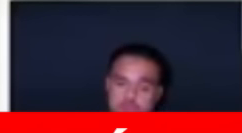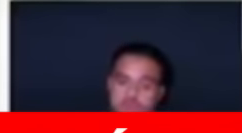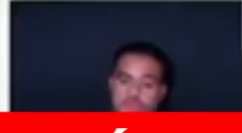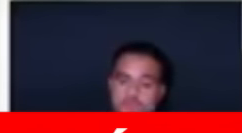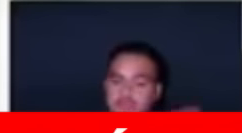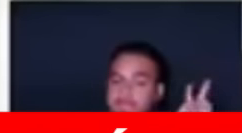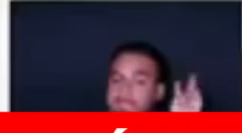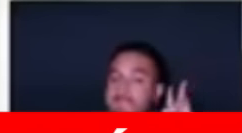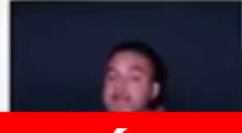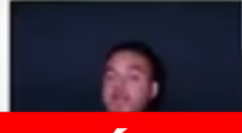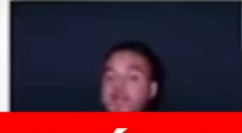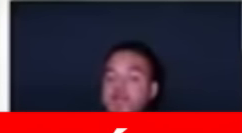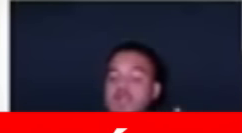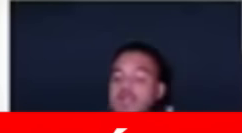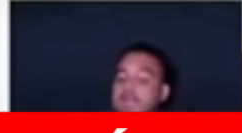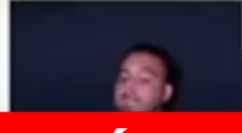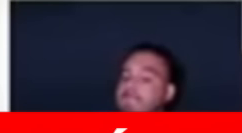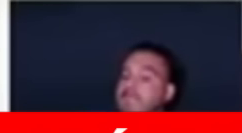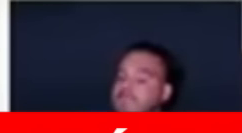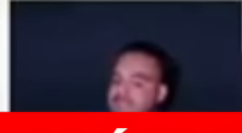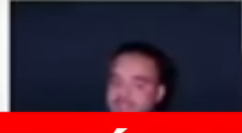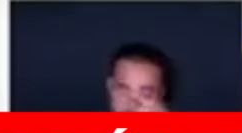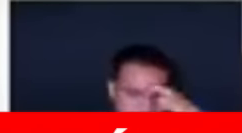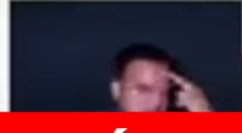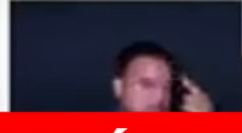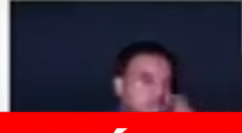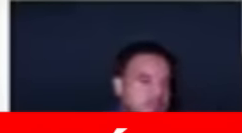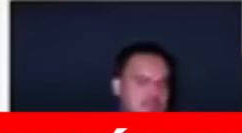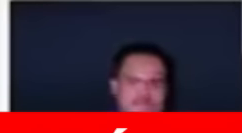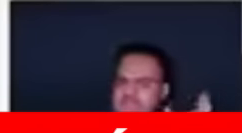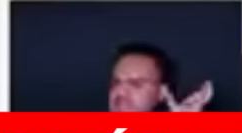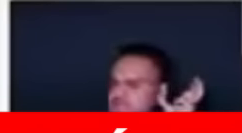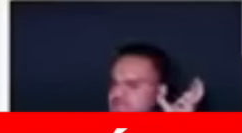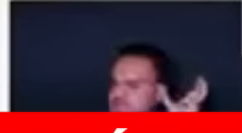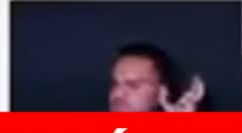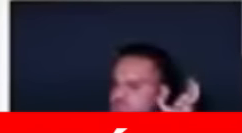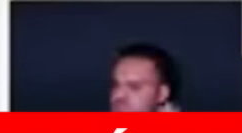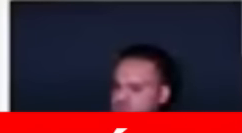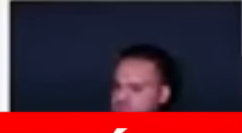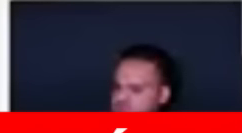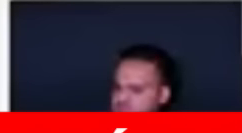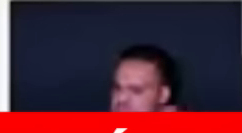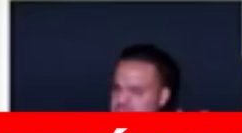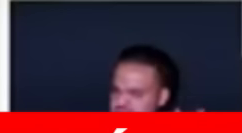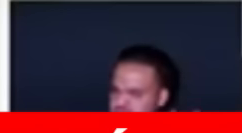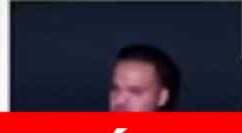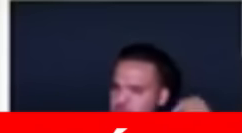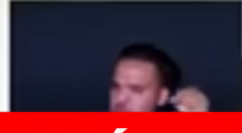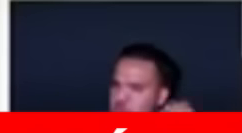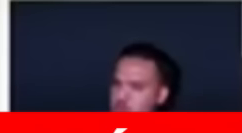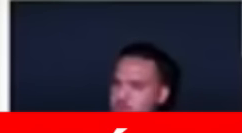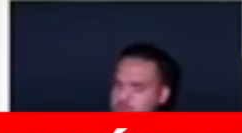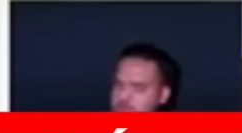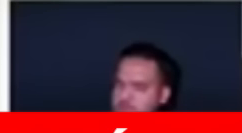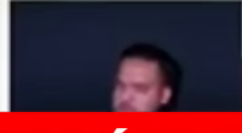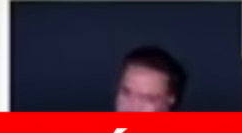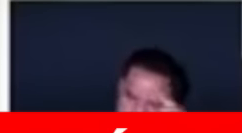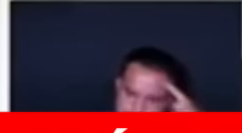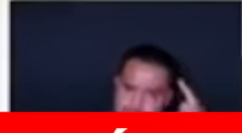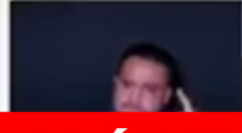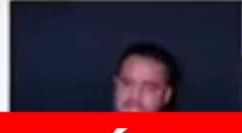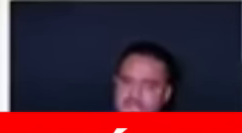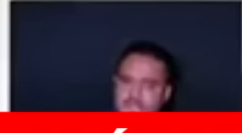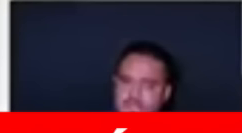está enfrentando México. Que se oiga fuerte y claro. Hoy México necesita